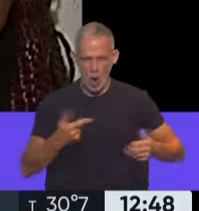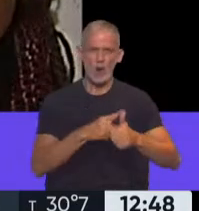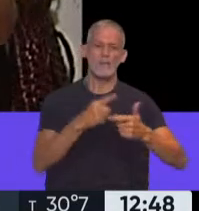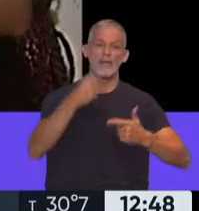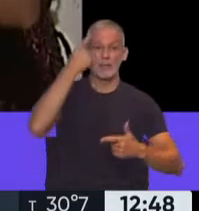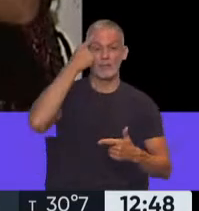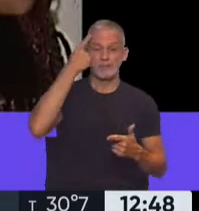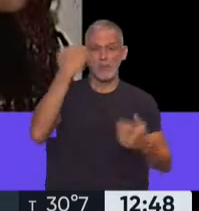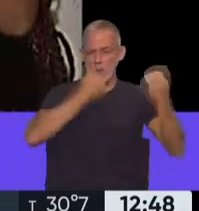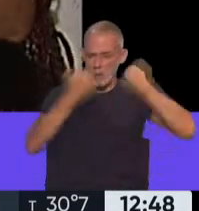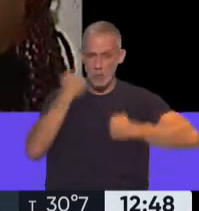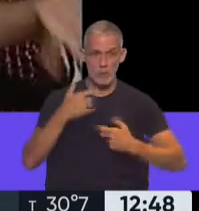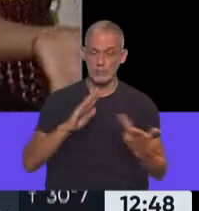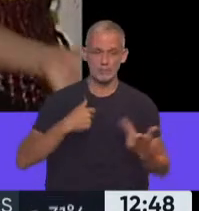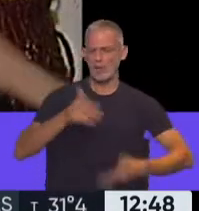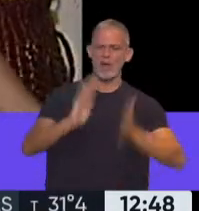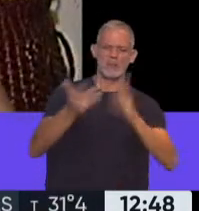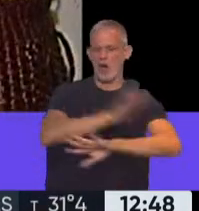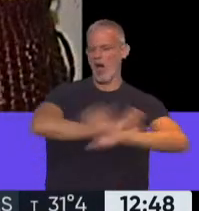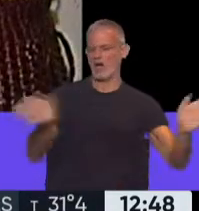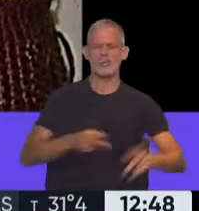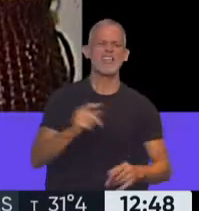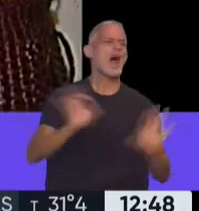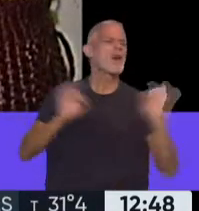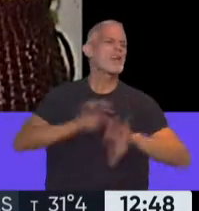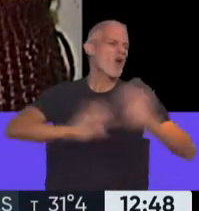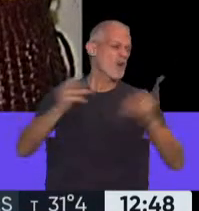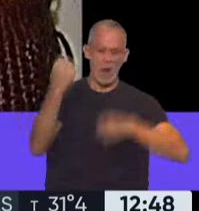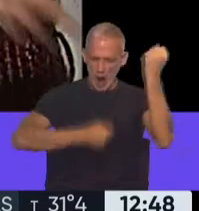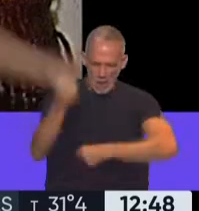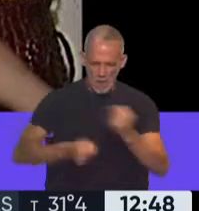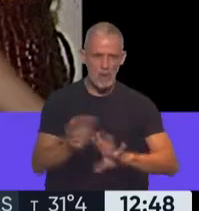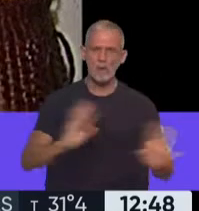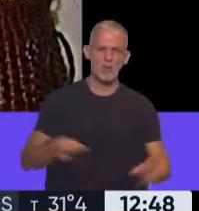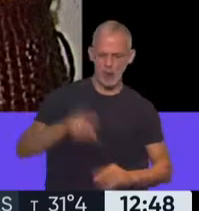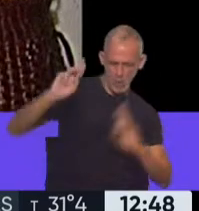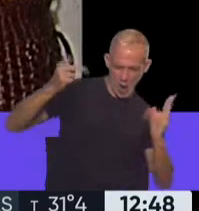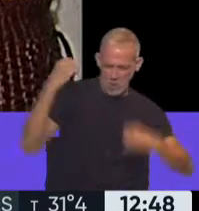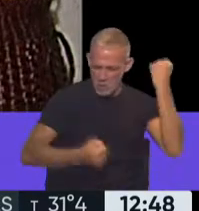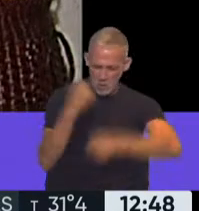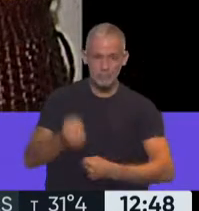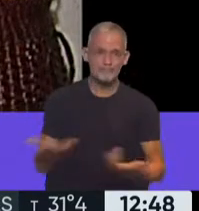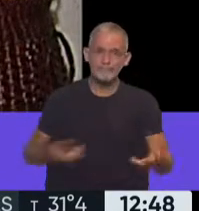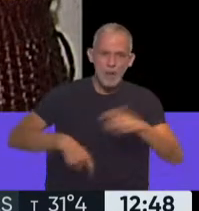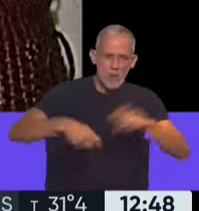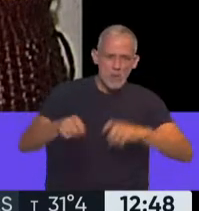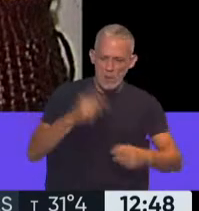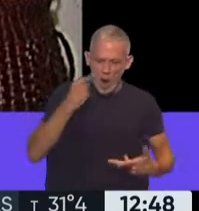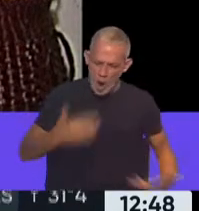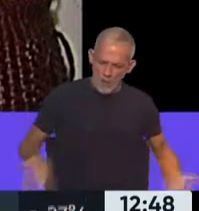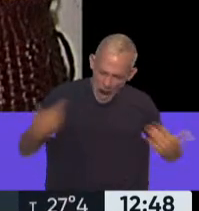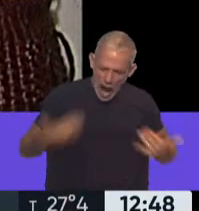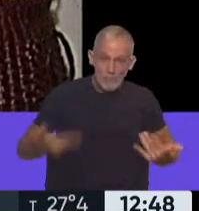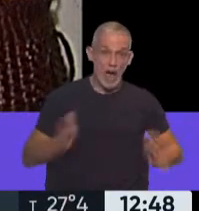creencia de que bueno con una paliza éste se dejase el no hay que matarlo a palos hay que hacerlo hombre a golpe y esas